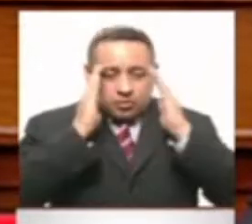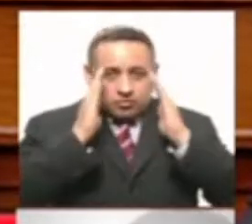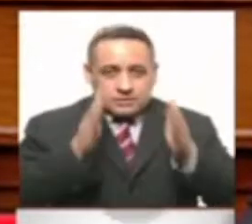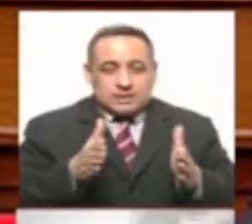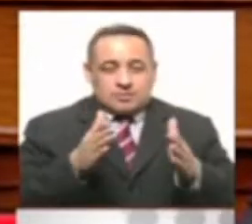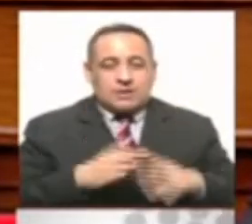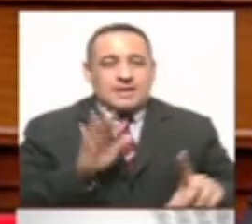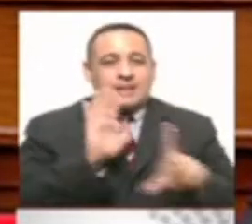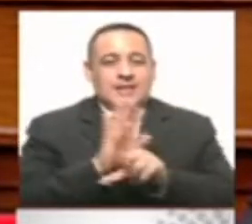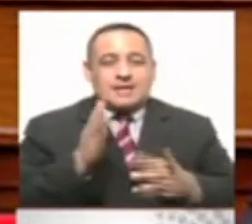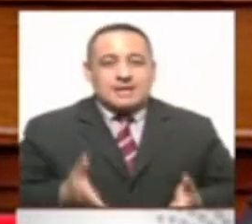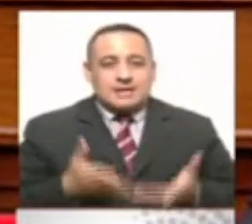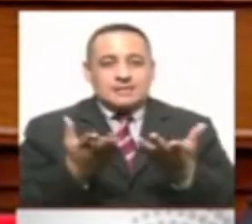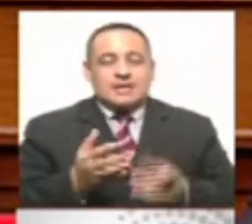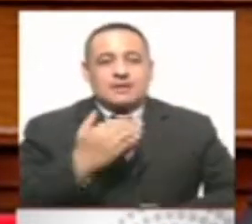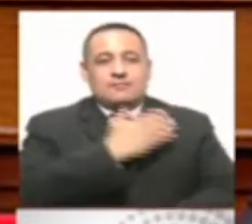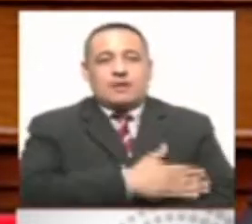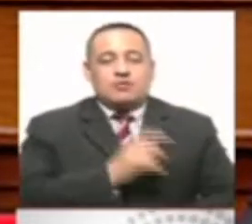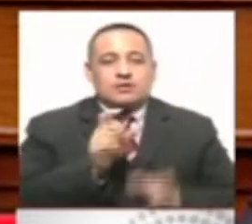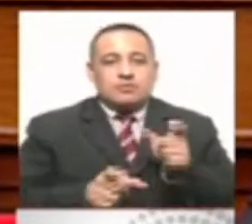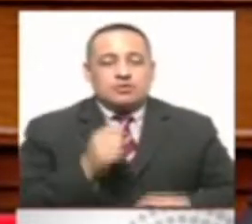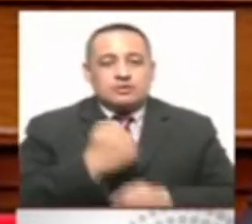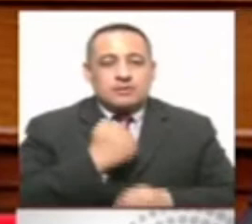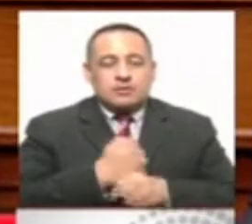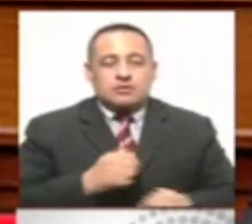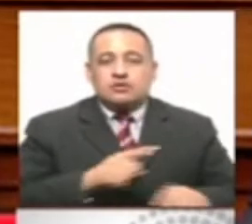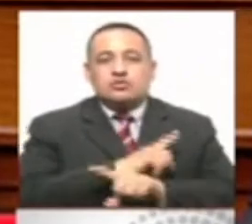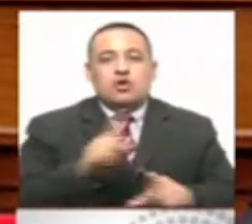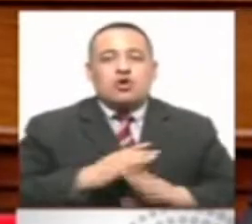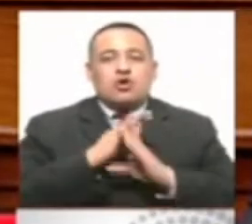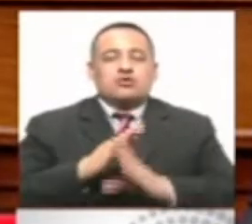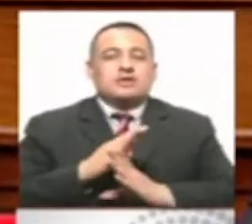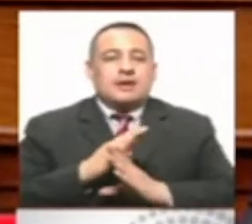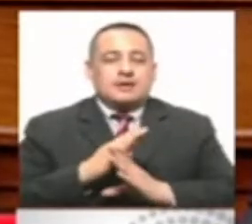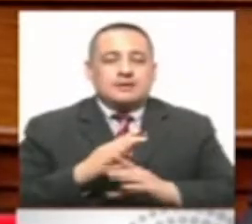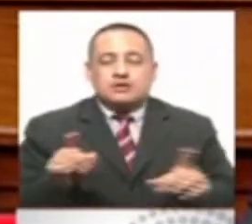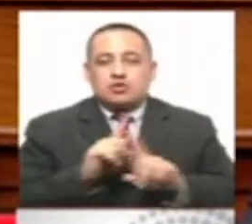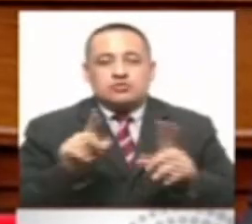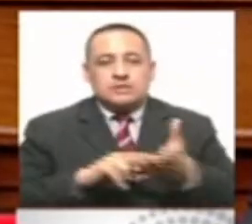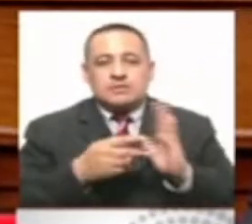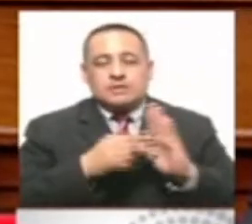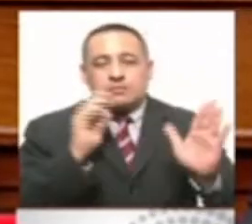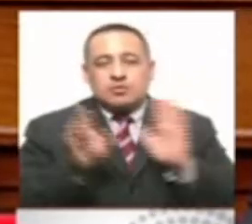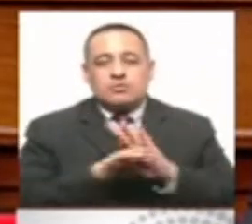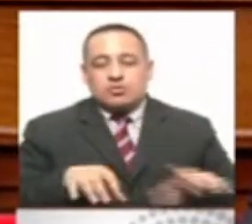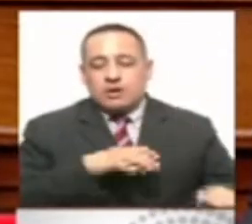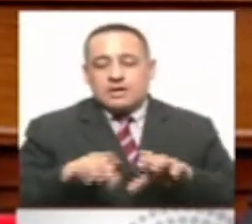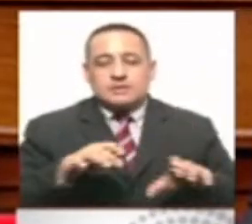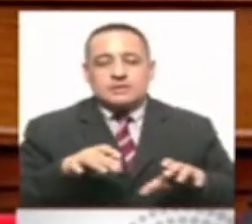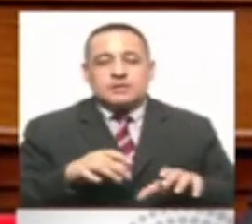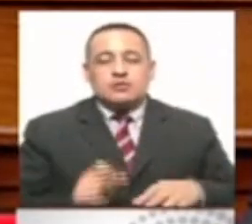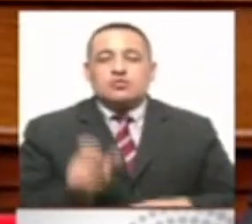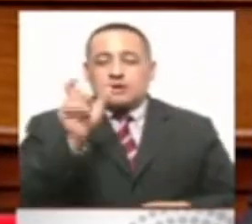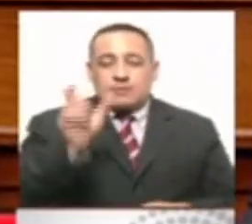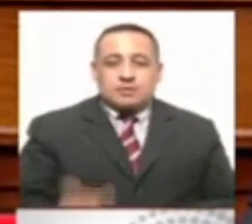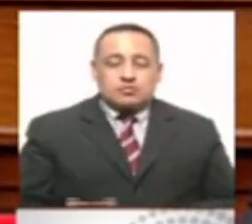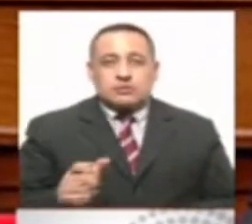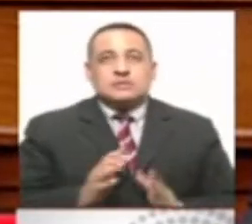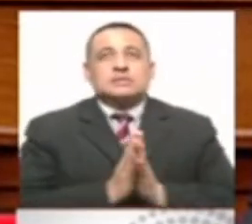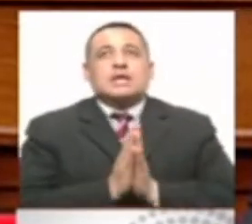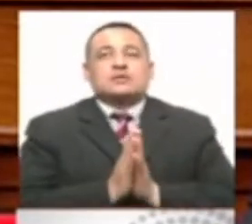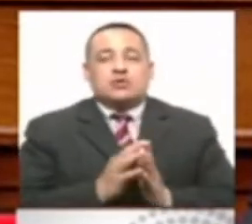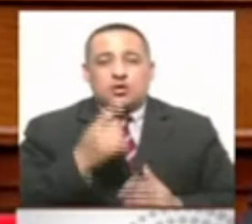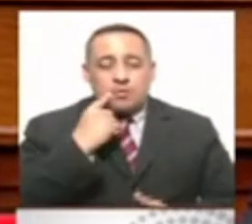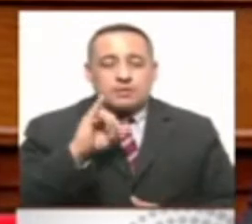en legislar en favor de los trabajadores y no en su contra. Y no se trata de hacer un santo del señor